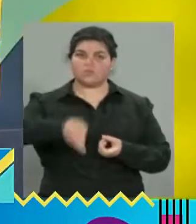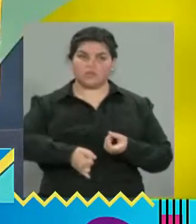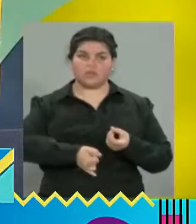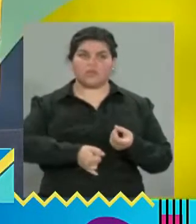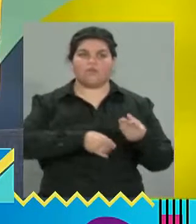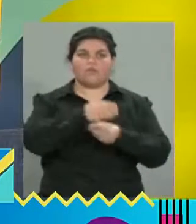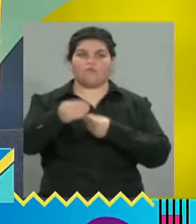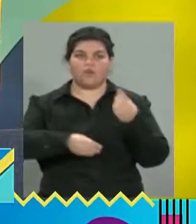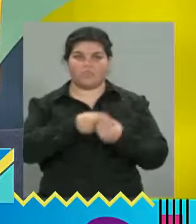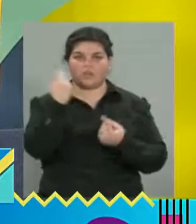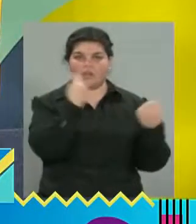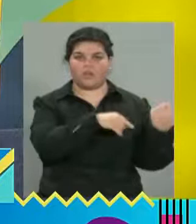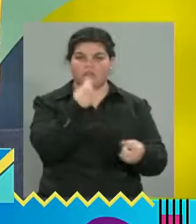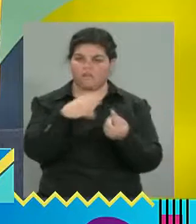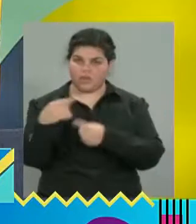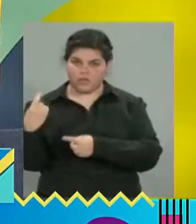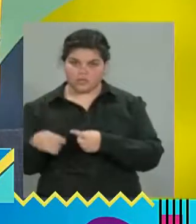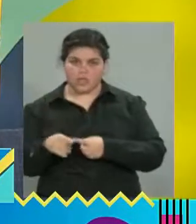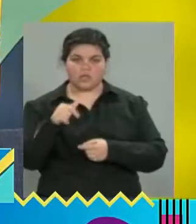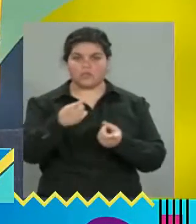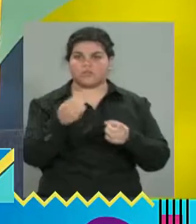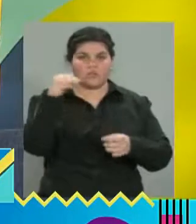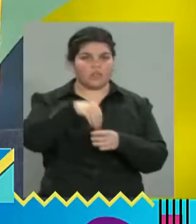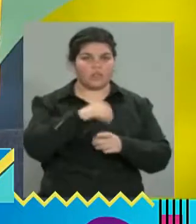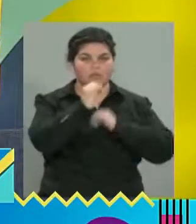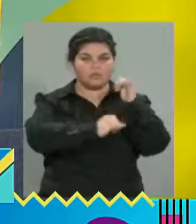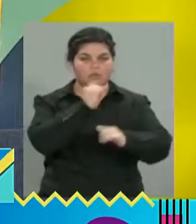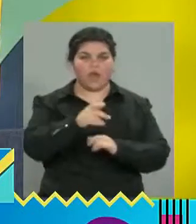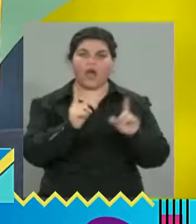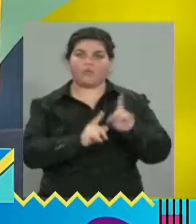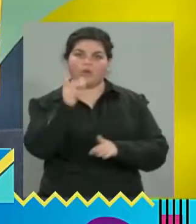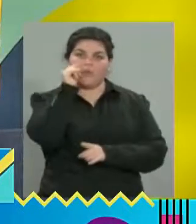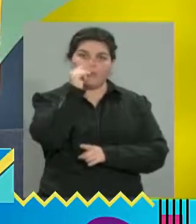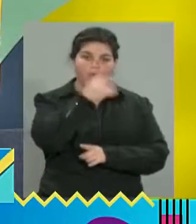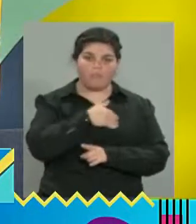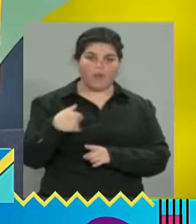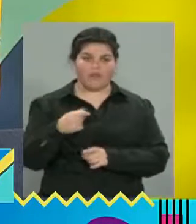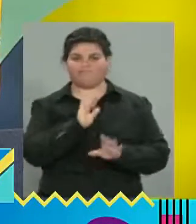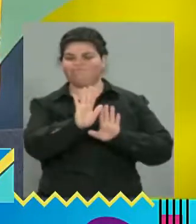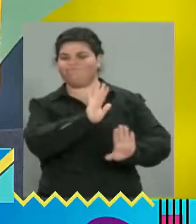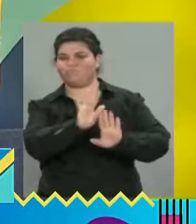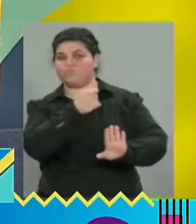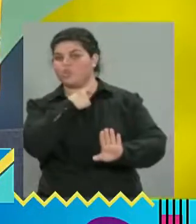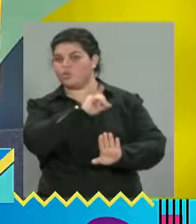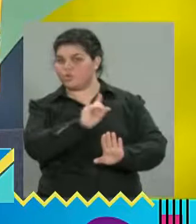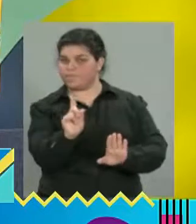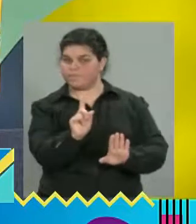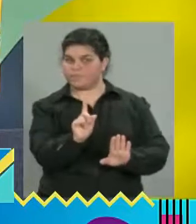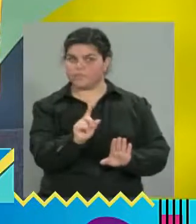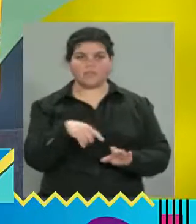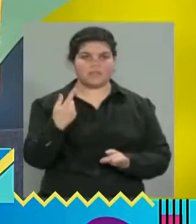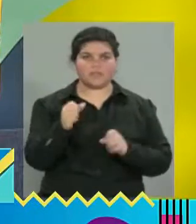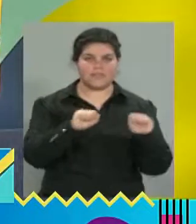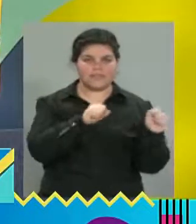diversas, hay padres y madres que se pueden oponer a esto. Todo esto genera tensión, sobre todo cuando nos consultan